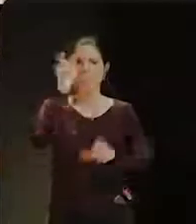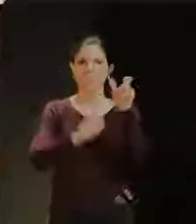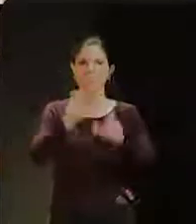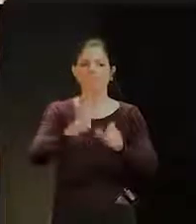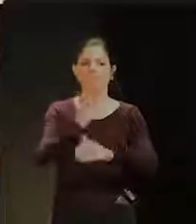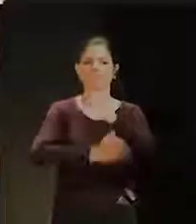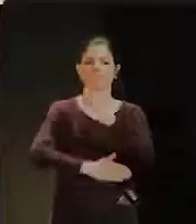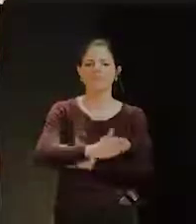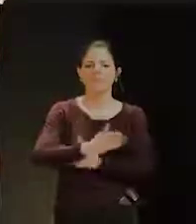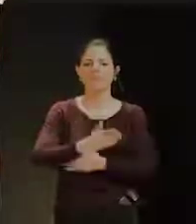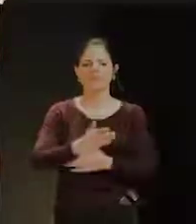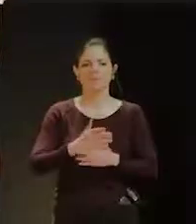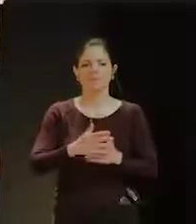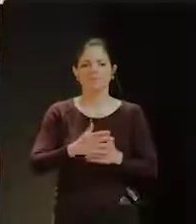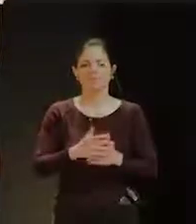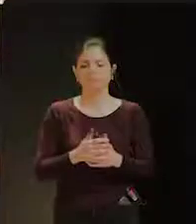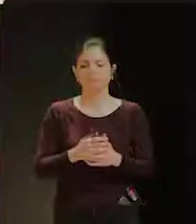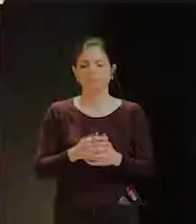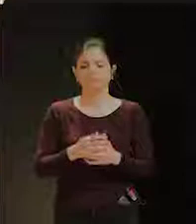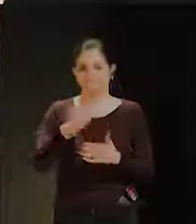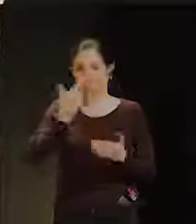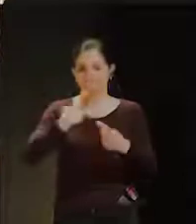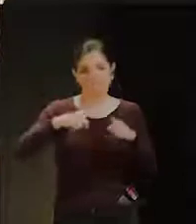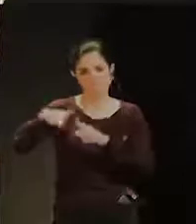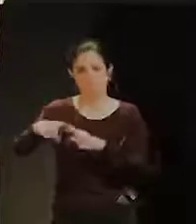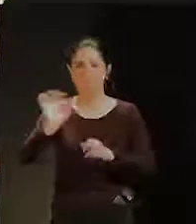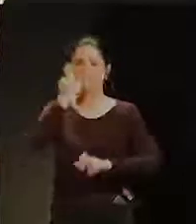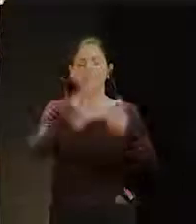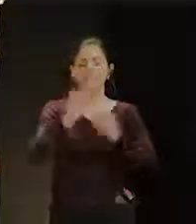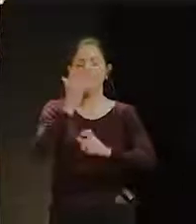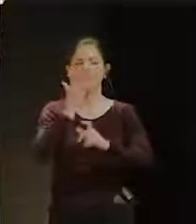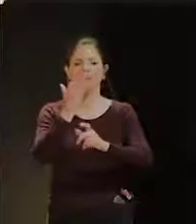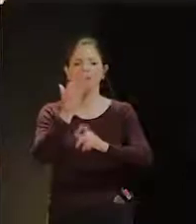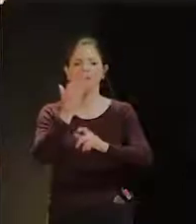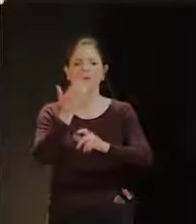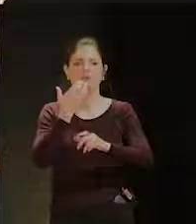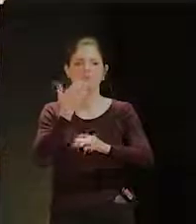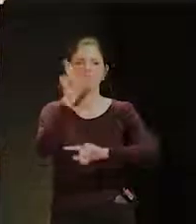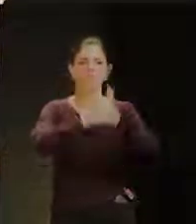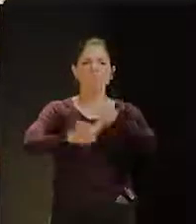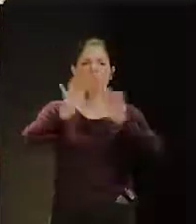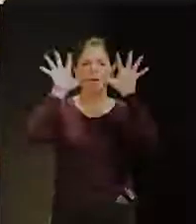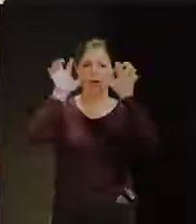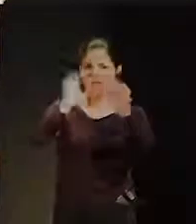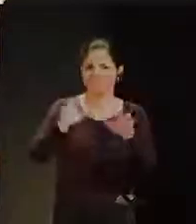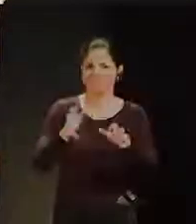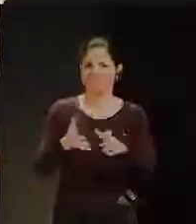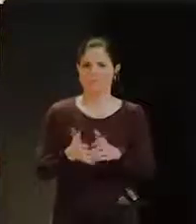personas con discapacidades ocultas, personas con problemas de